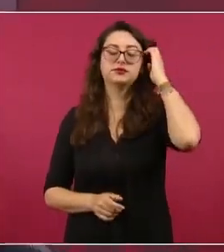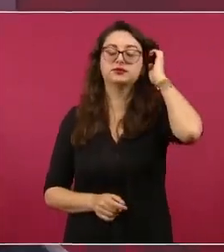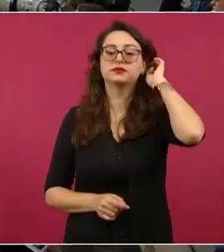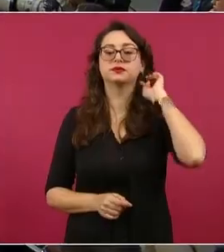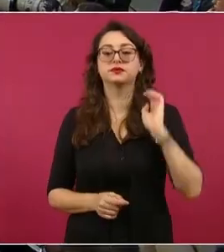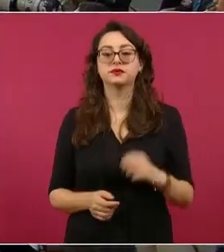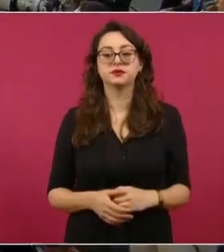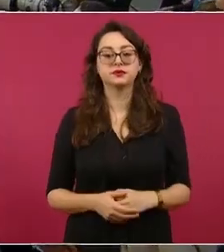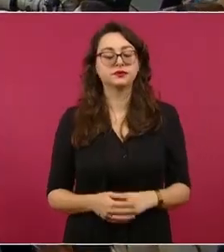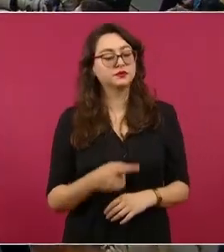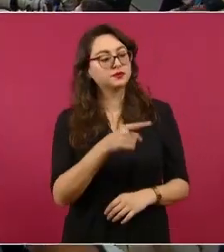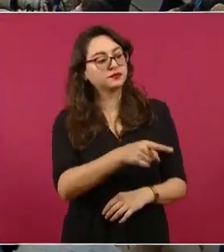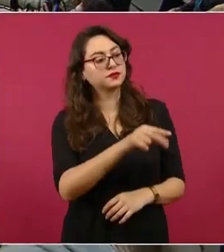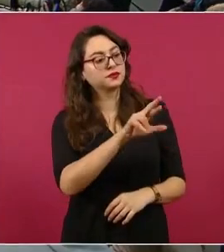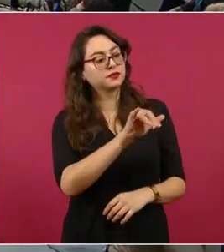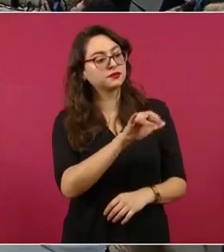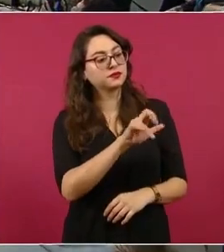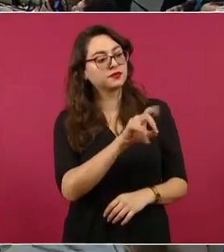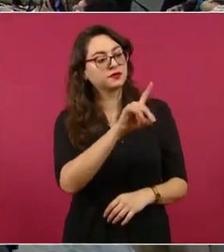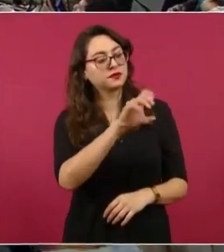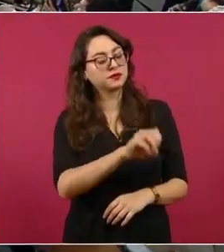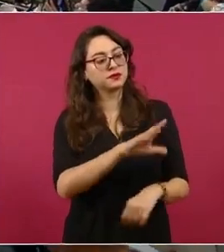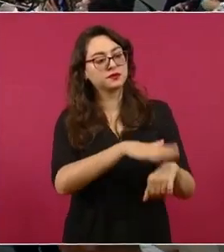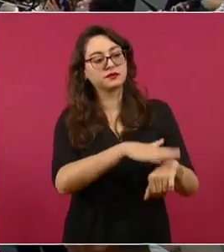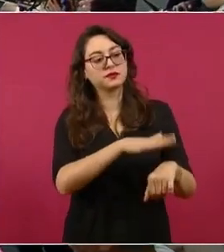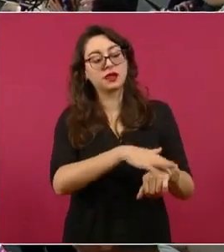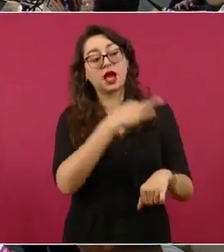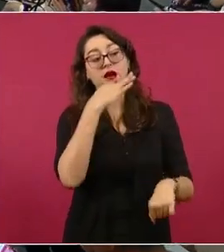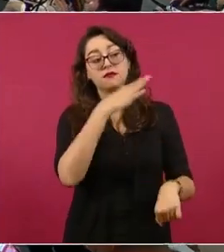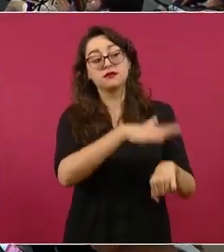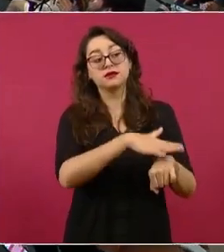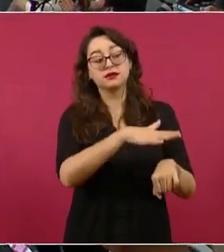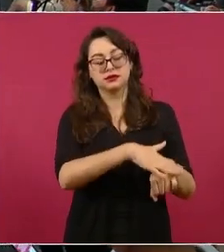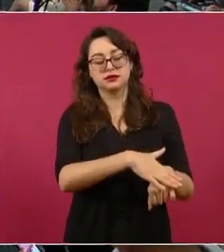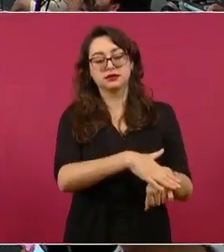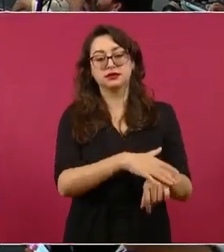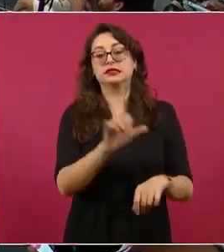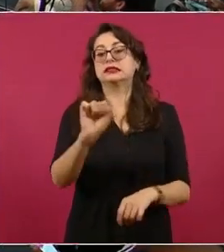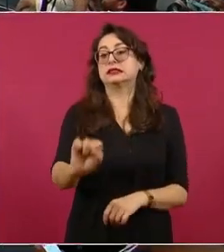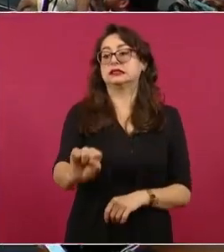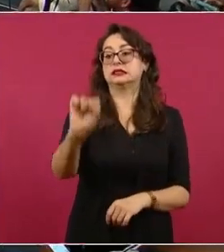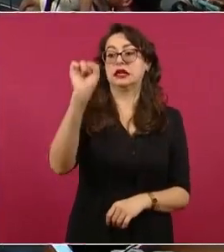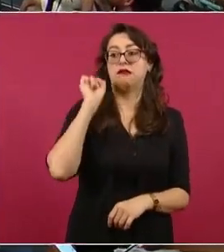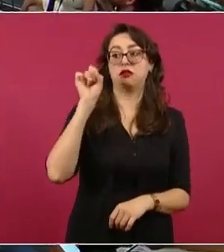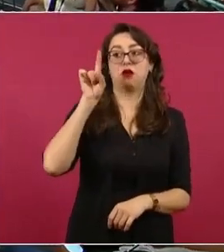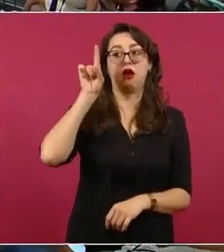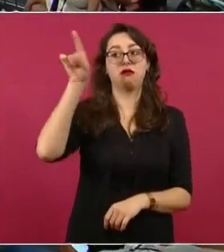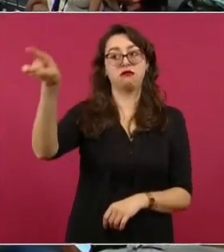para decirle a Ricardo que estuve el sábado en Monterrey